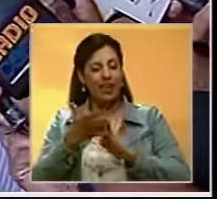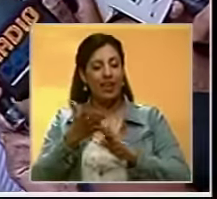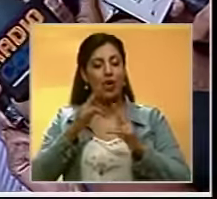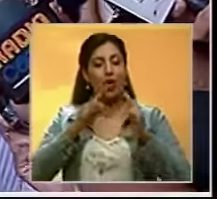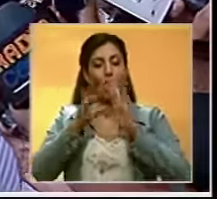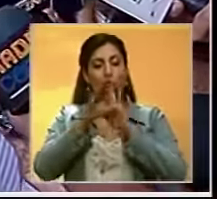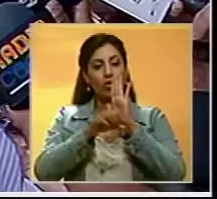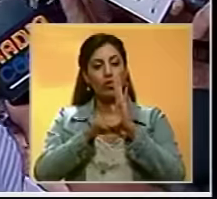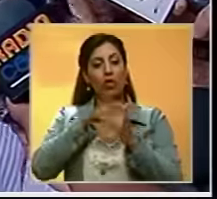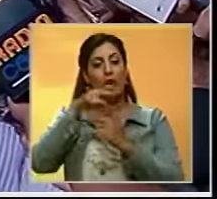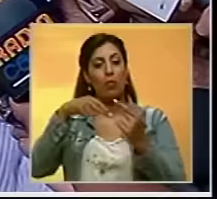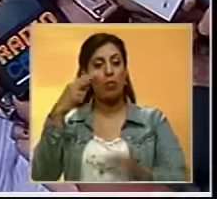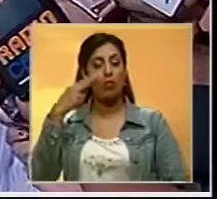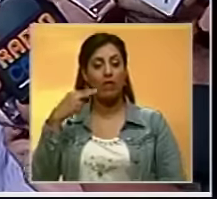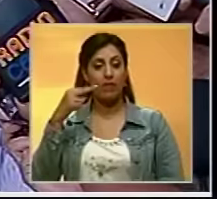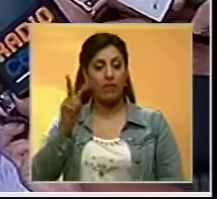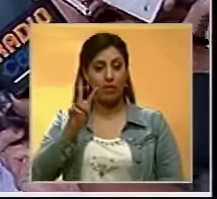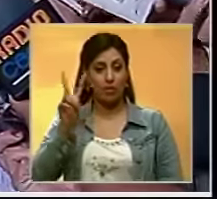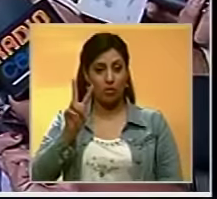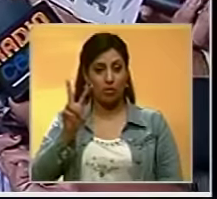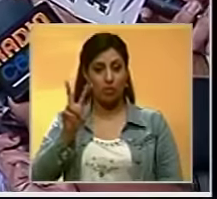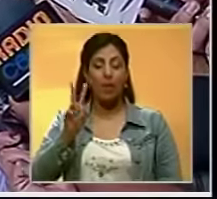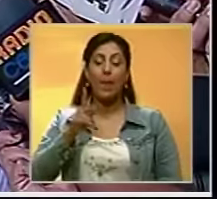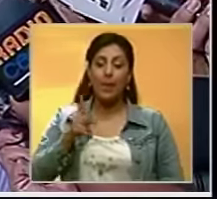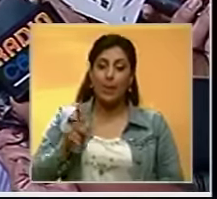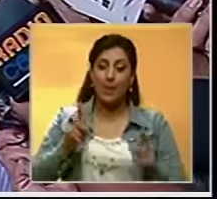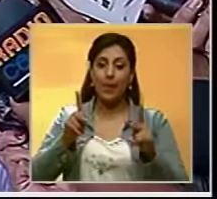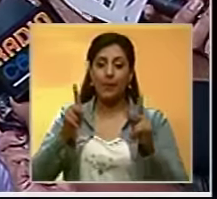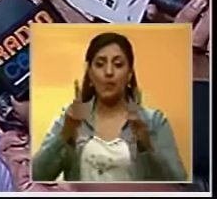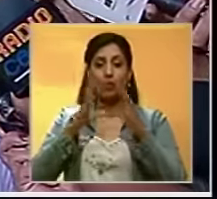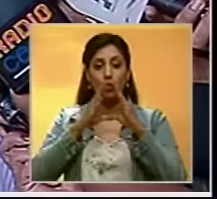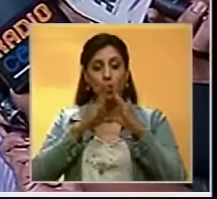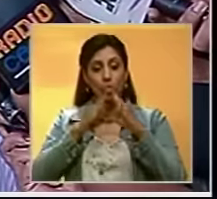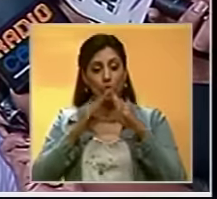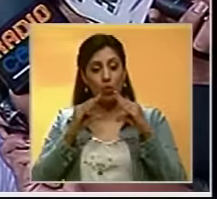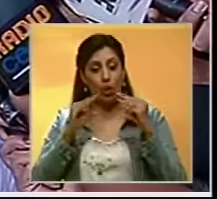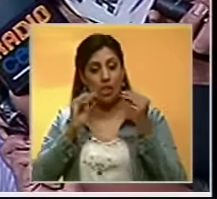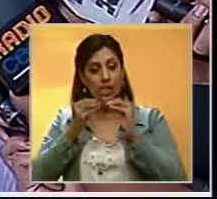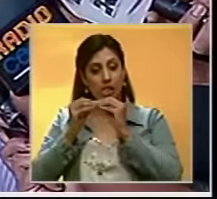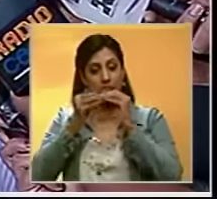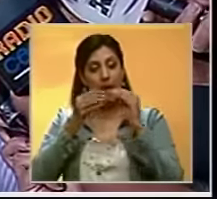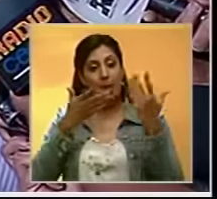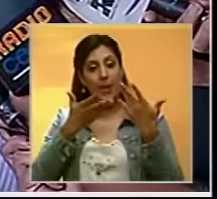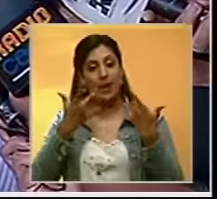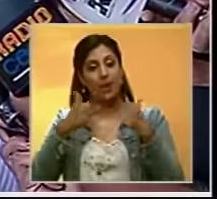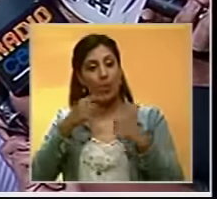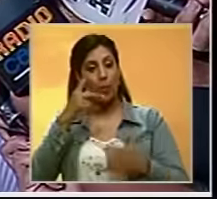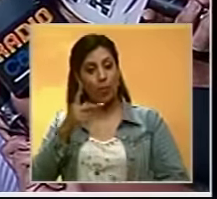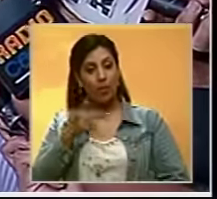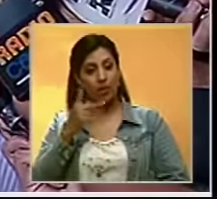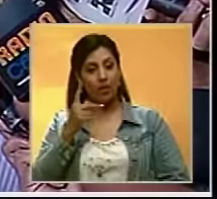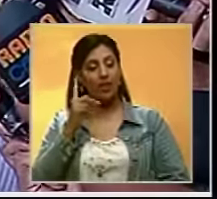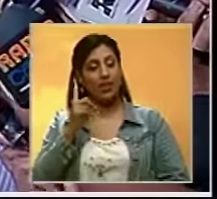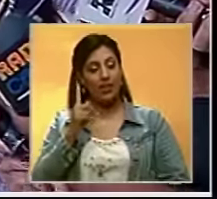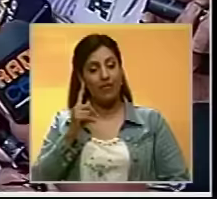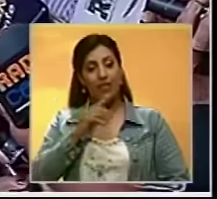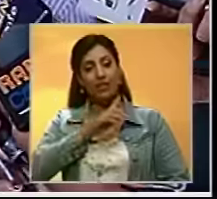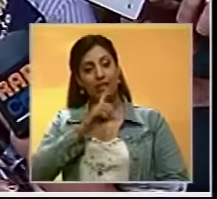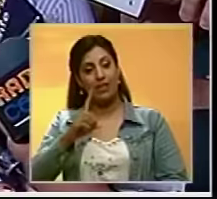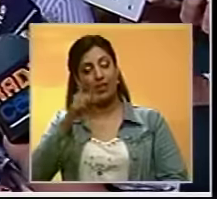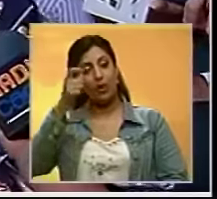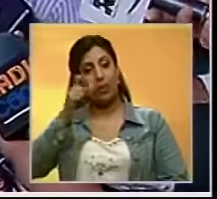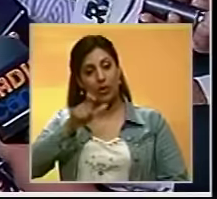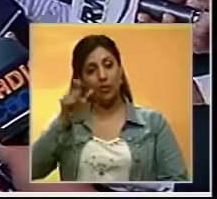Constitución de la República bolivariana de Venezuela permite todos los mecanismos para que los asuntos políticos los dirim las